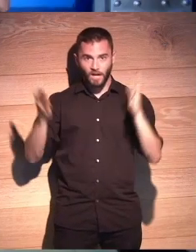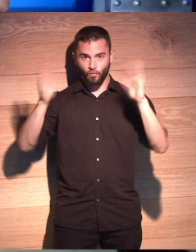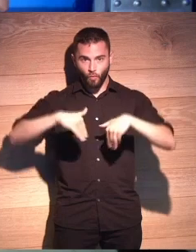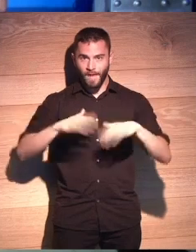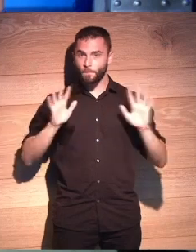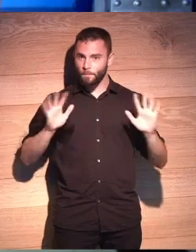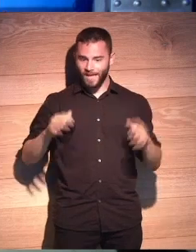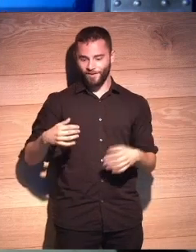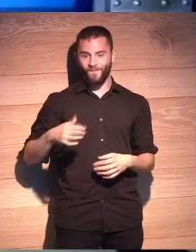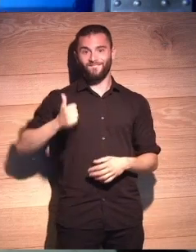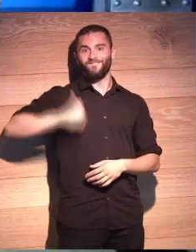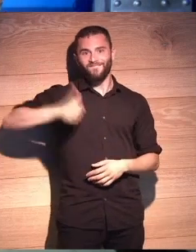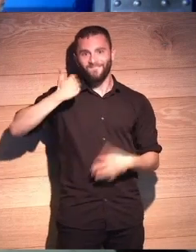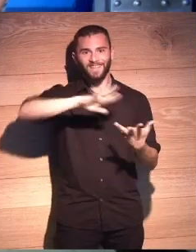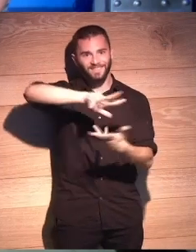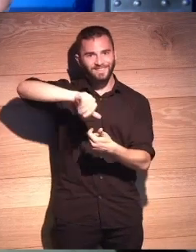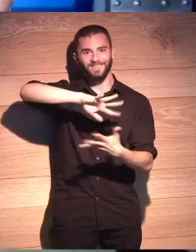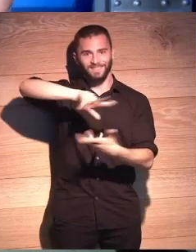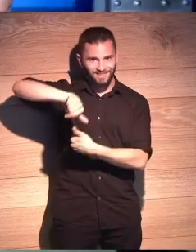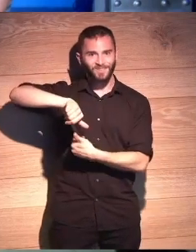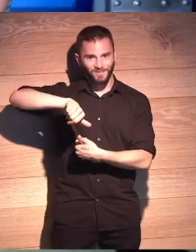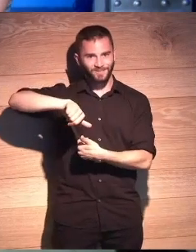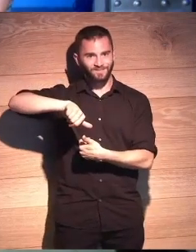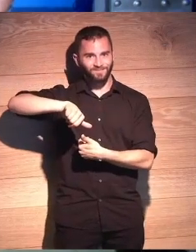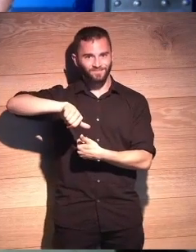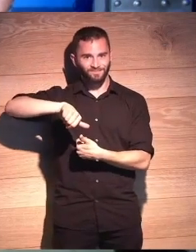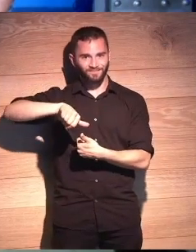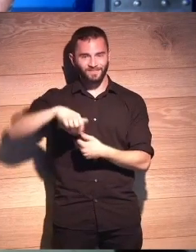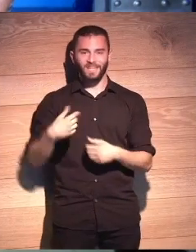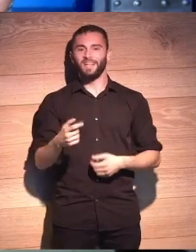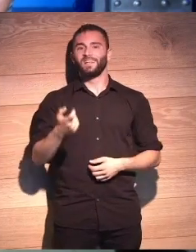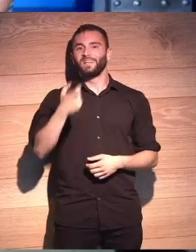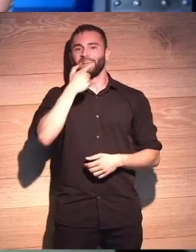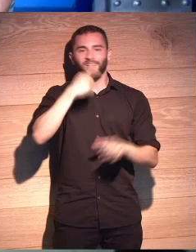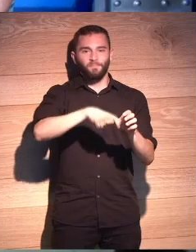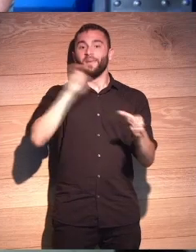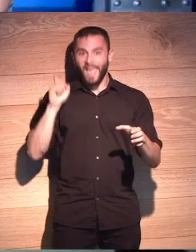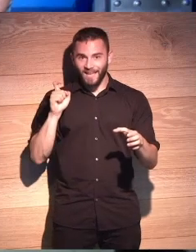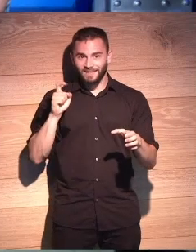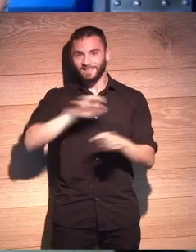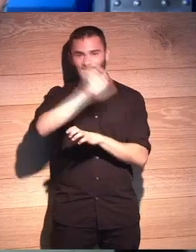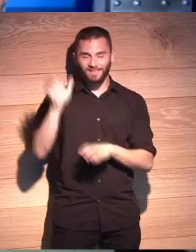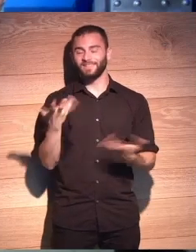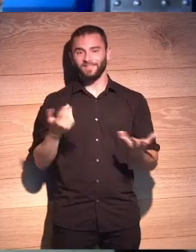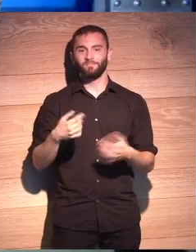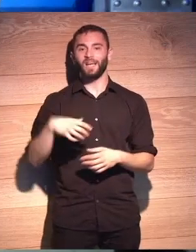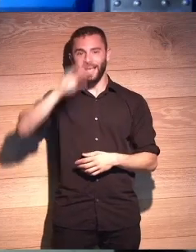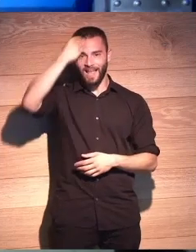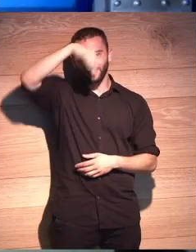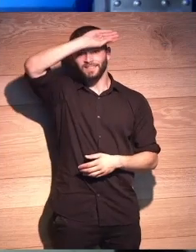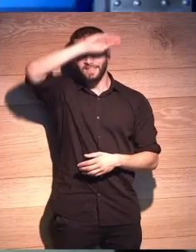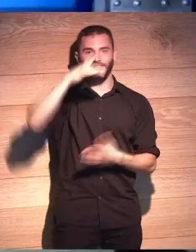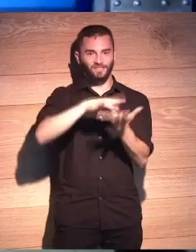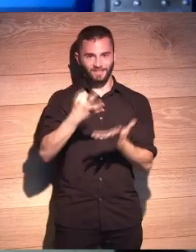fake news. Y resulta que hemos visto, todos conocemos lo que ha pasado con el Brexit, lo que ha pasado con Trump. Aquí ya tenemos